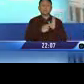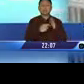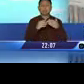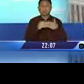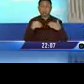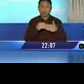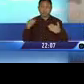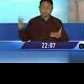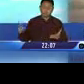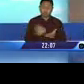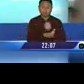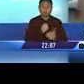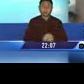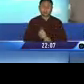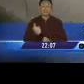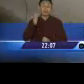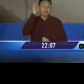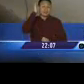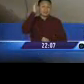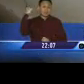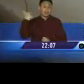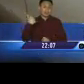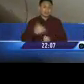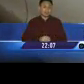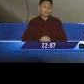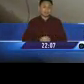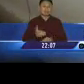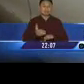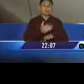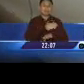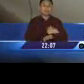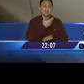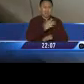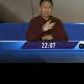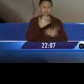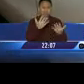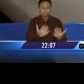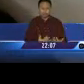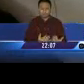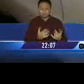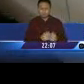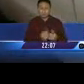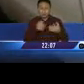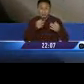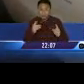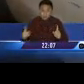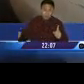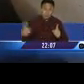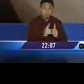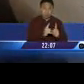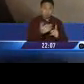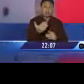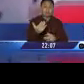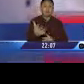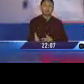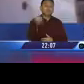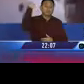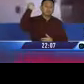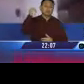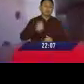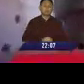9.000 dólares en efectivo que tenía la mujer. Al parecer la estudiaron para atacar en el momento menos pensado. Dame el bolso, le dijeron.